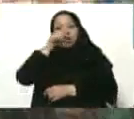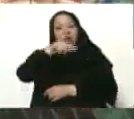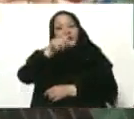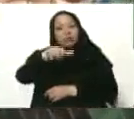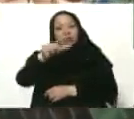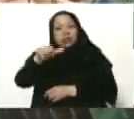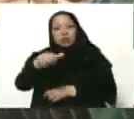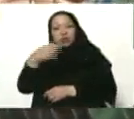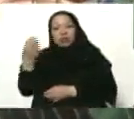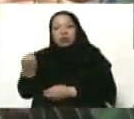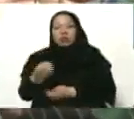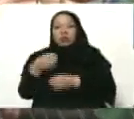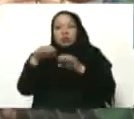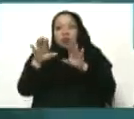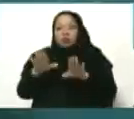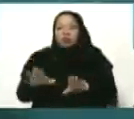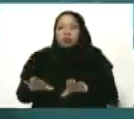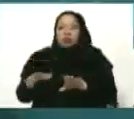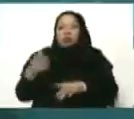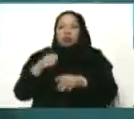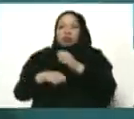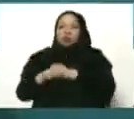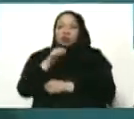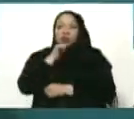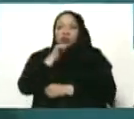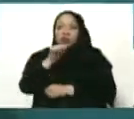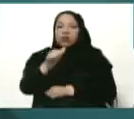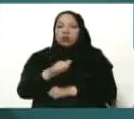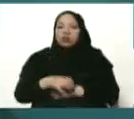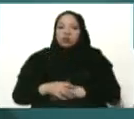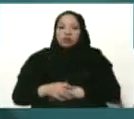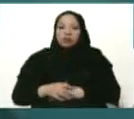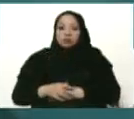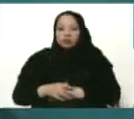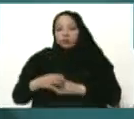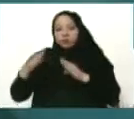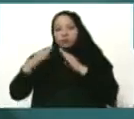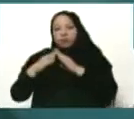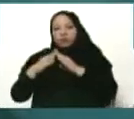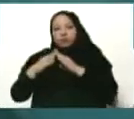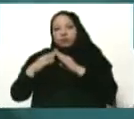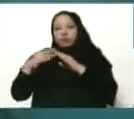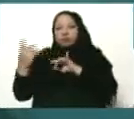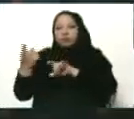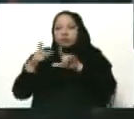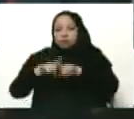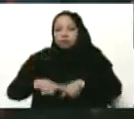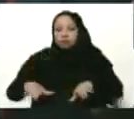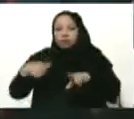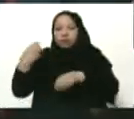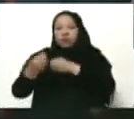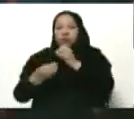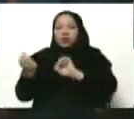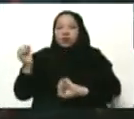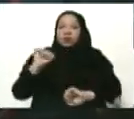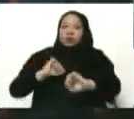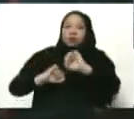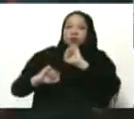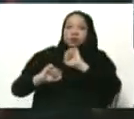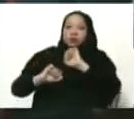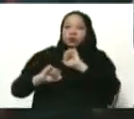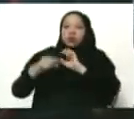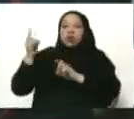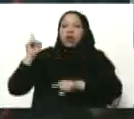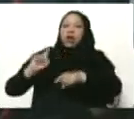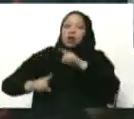personas, y hay una acción preventiva en ese marco, que ya vemos la casa que está en algún tipo de lugar de impacto de alto riesgo en